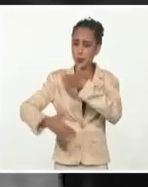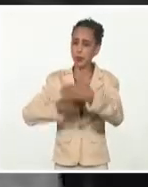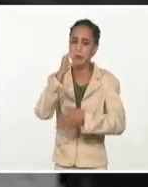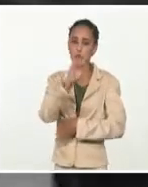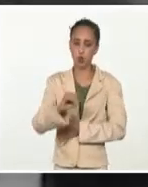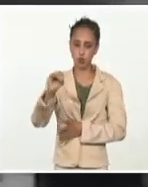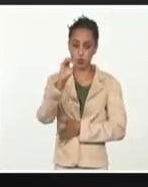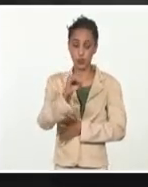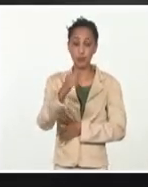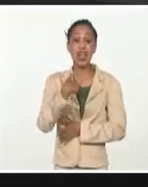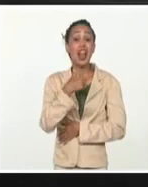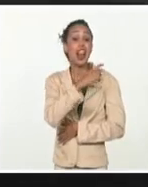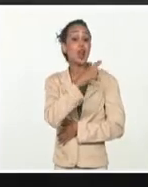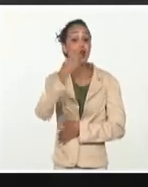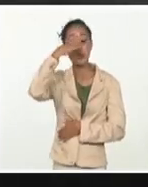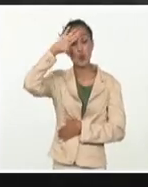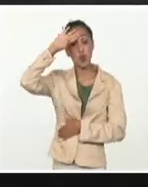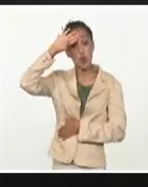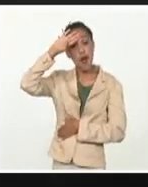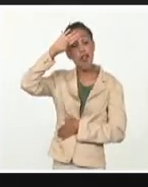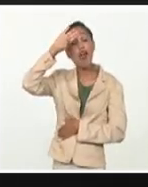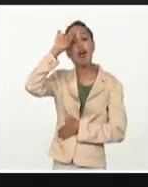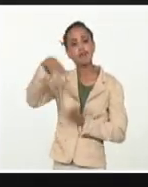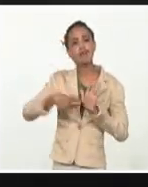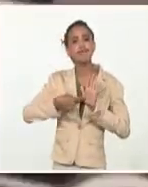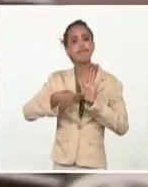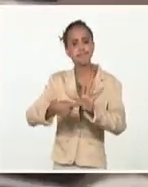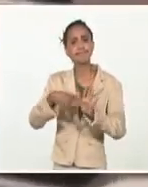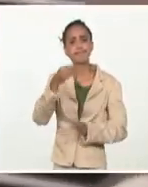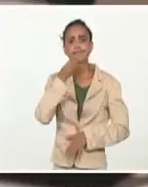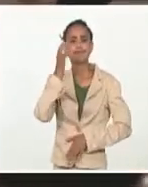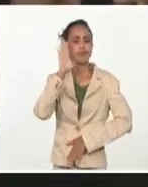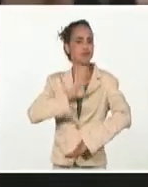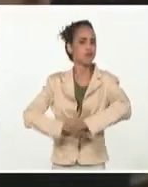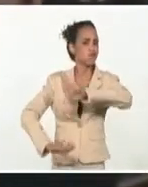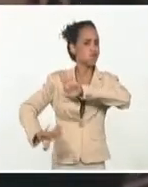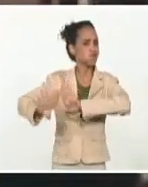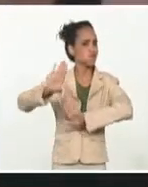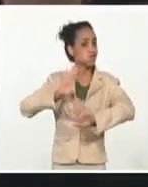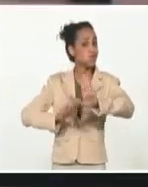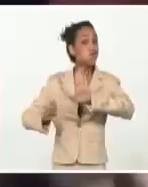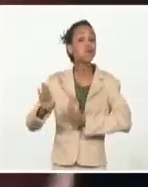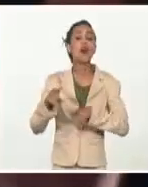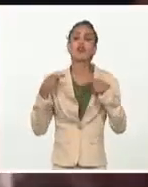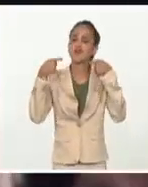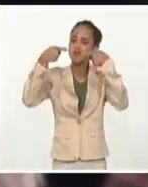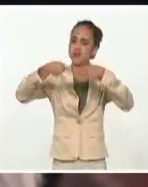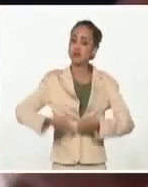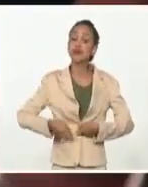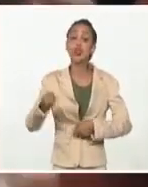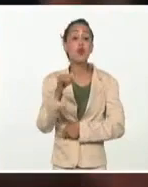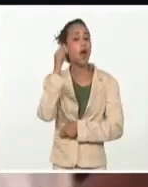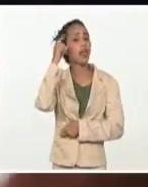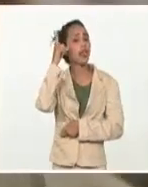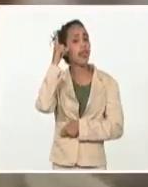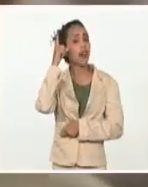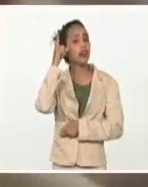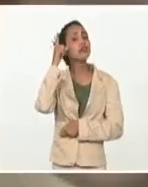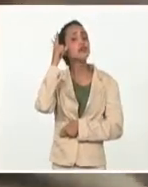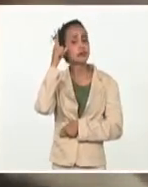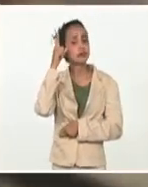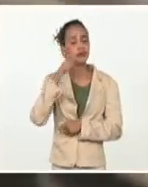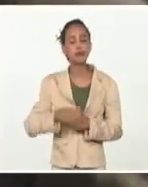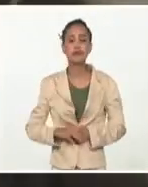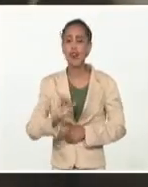revolución cubana demostró que era capaz de defenderse y reafirmó su ideología. ¡Viva